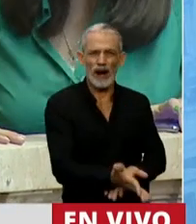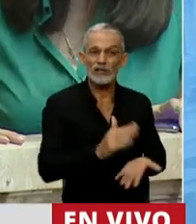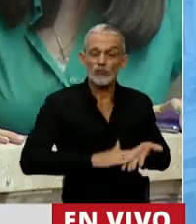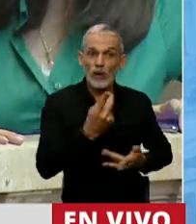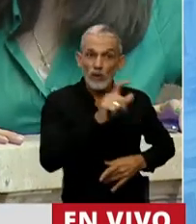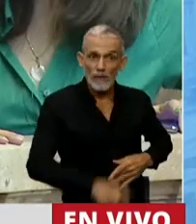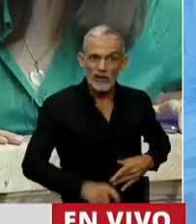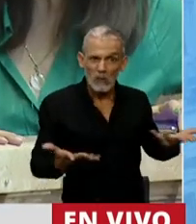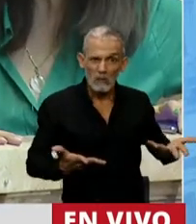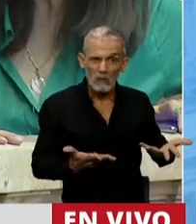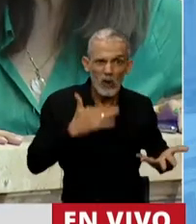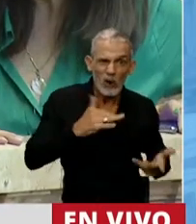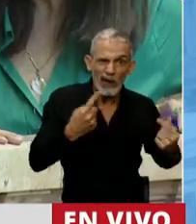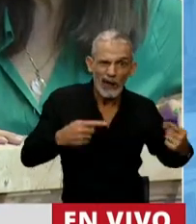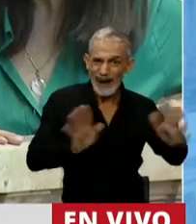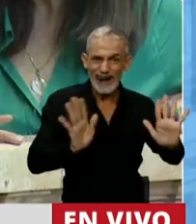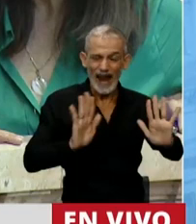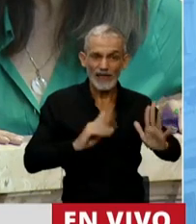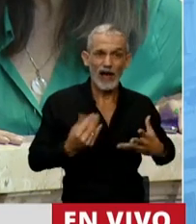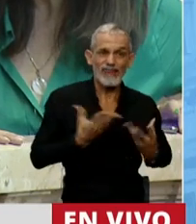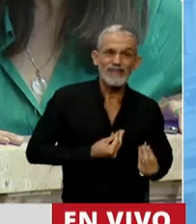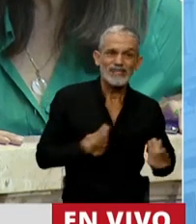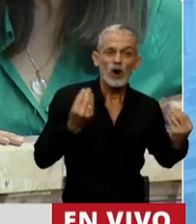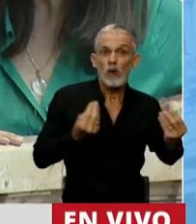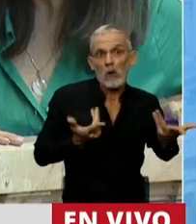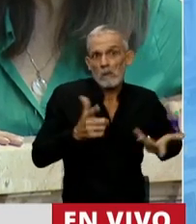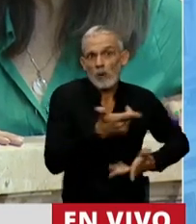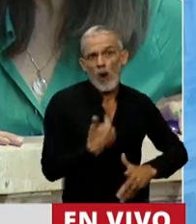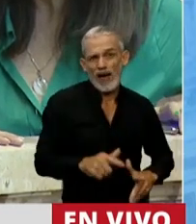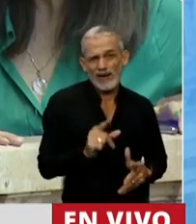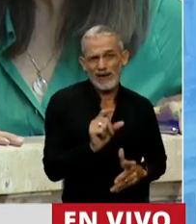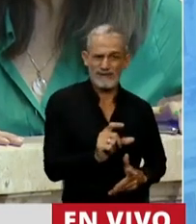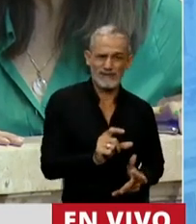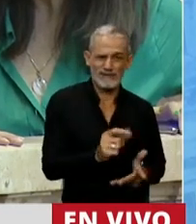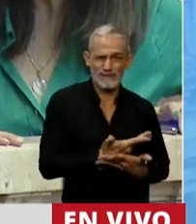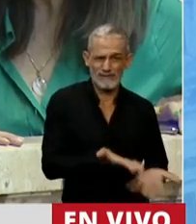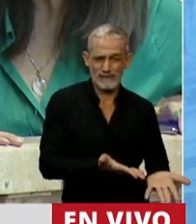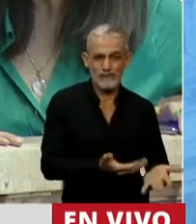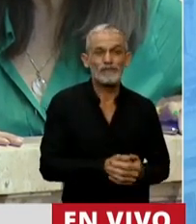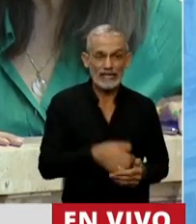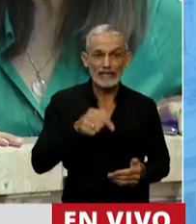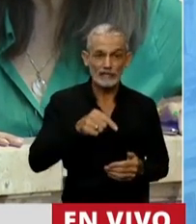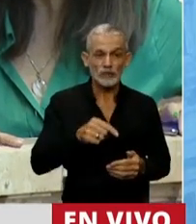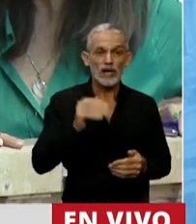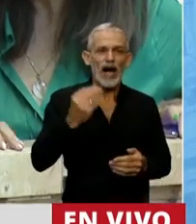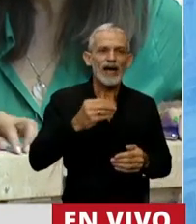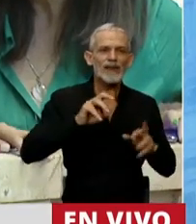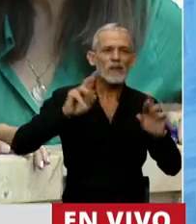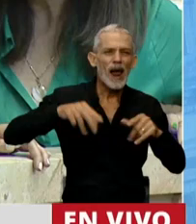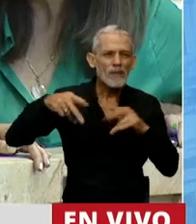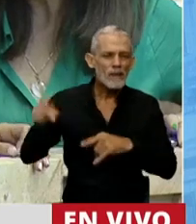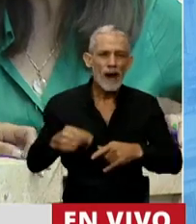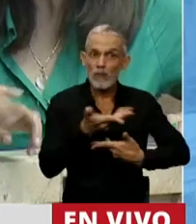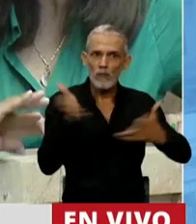persona que no cometió ningún delito y no puede defenderse. Es necesario continuar estableciendo políticas